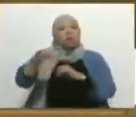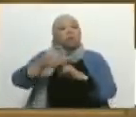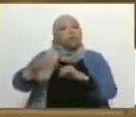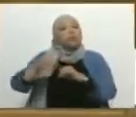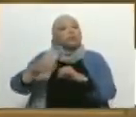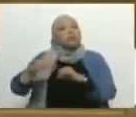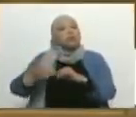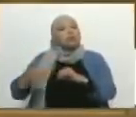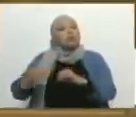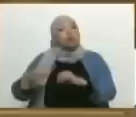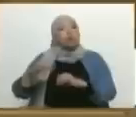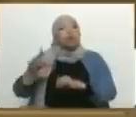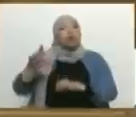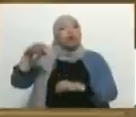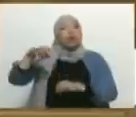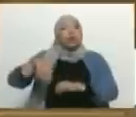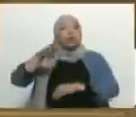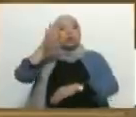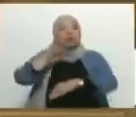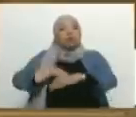Simón Rodríguez, estado Anzoátegui.